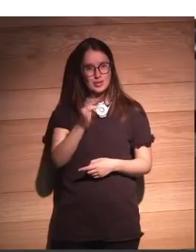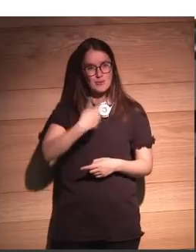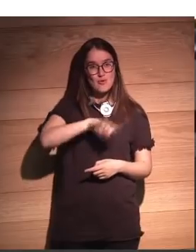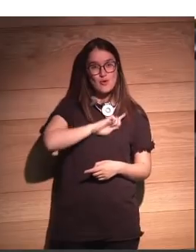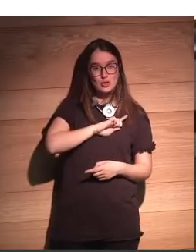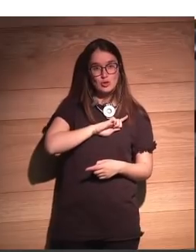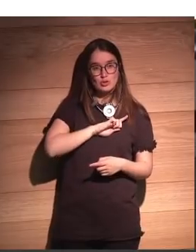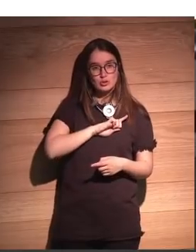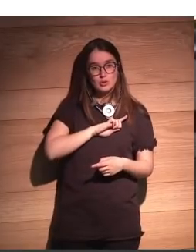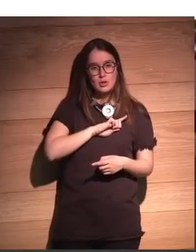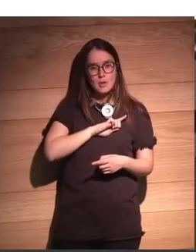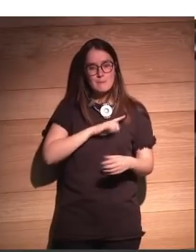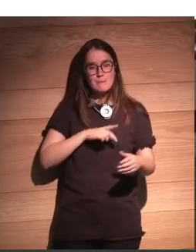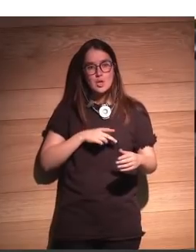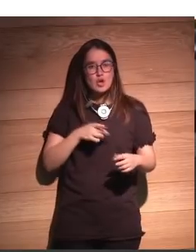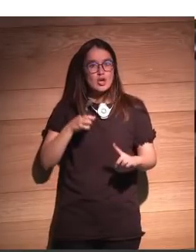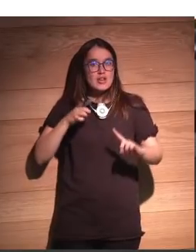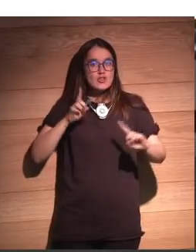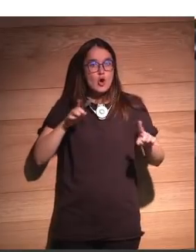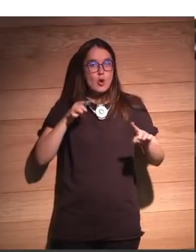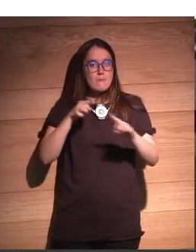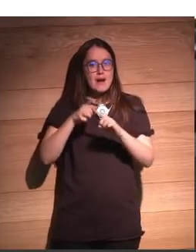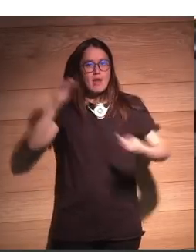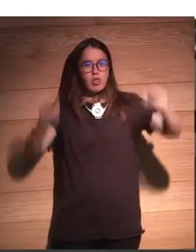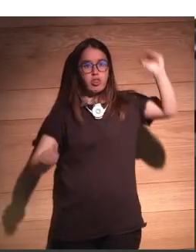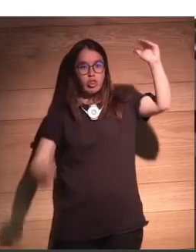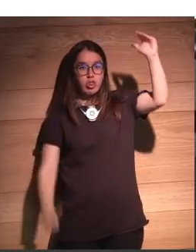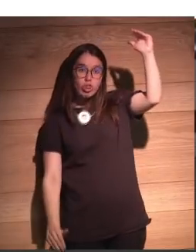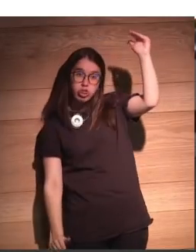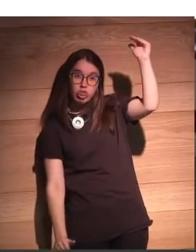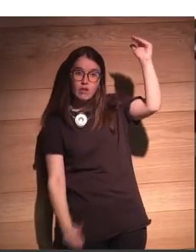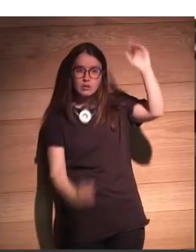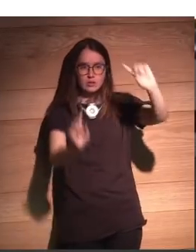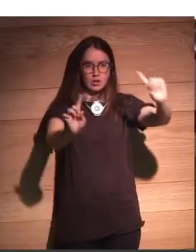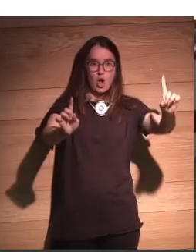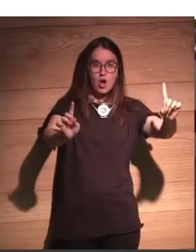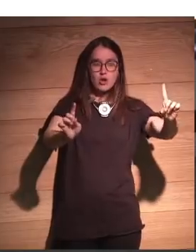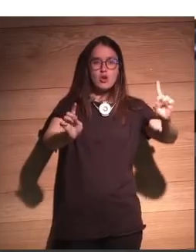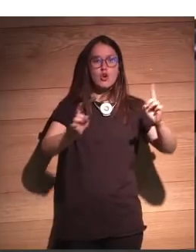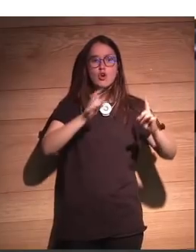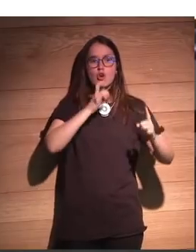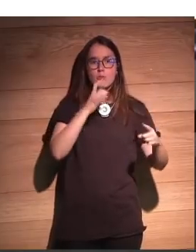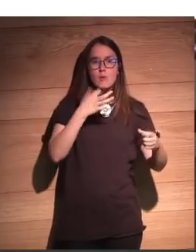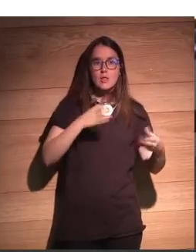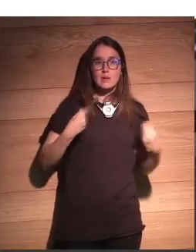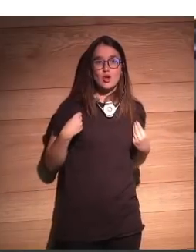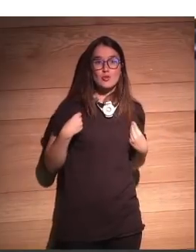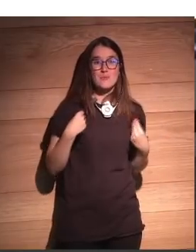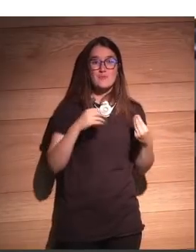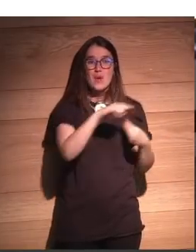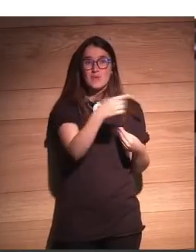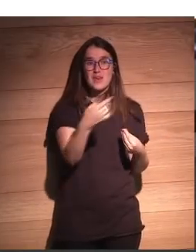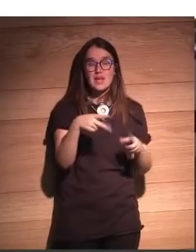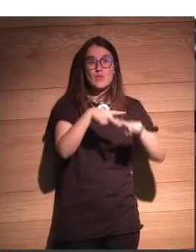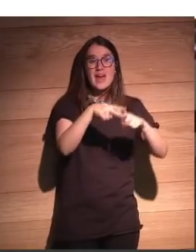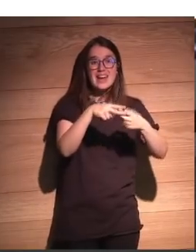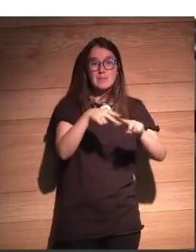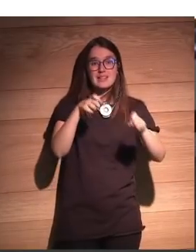para aumentar la desigualdad del mercado. ¿Cómo se podría convertir la vivienda en un instrumento